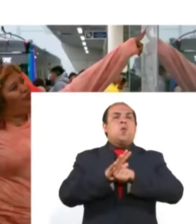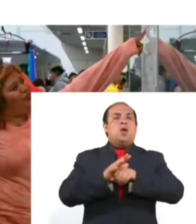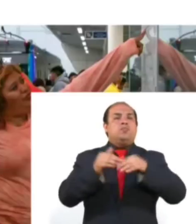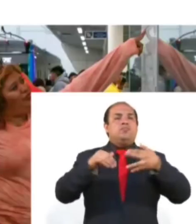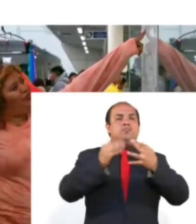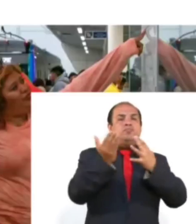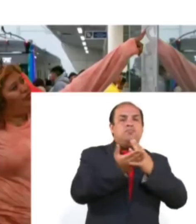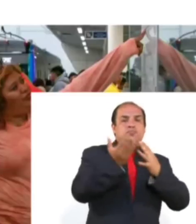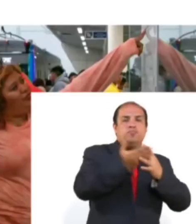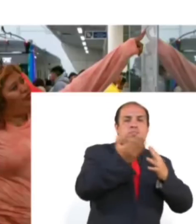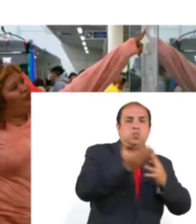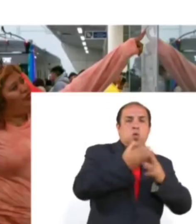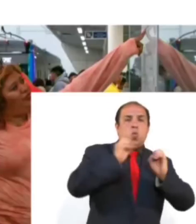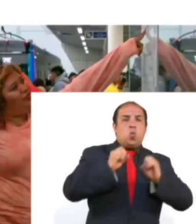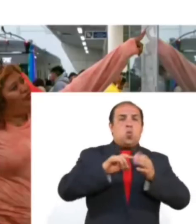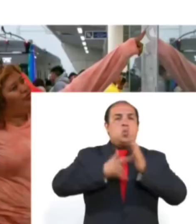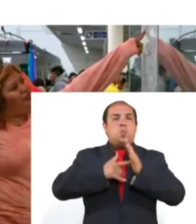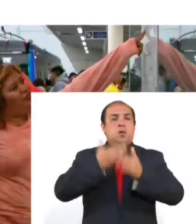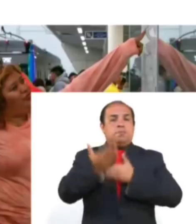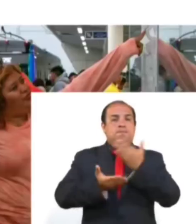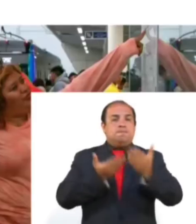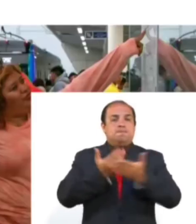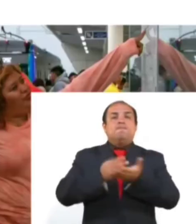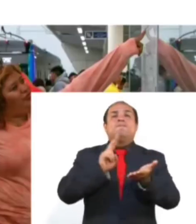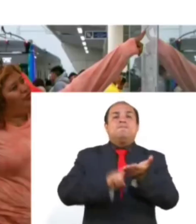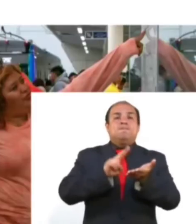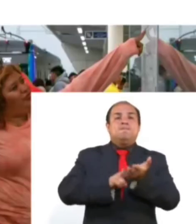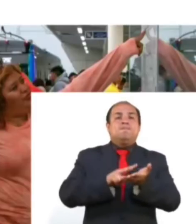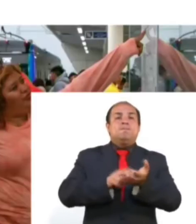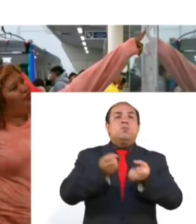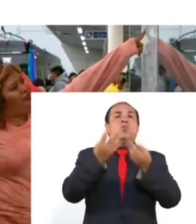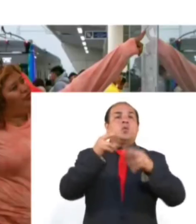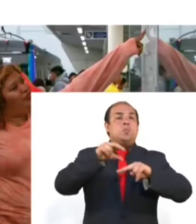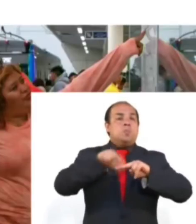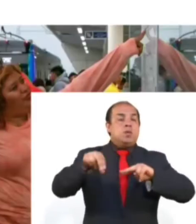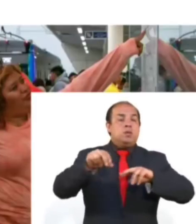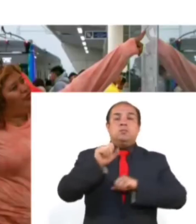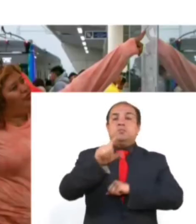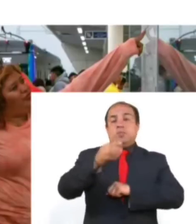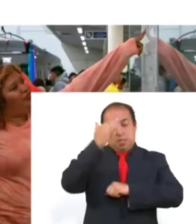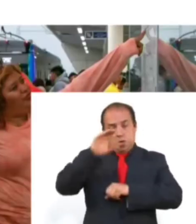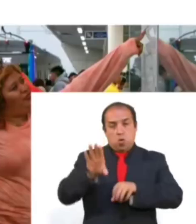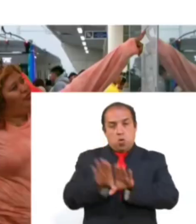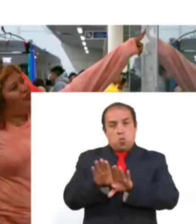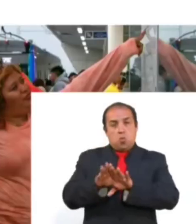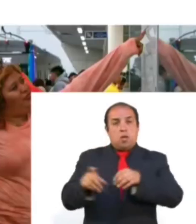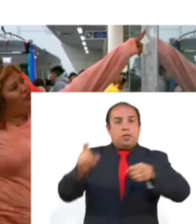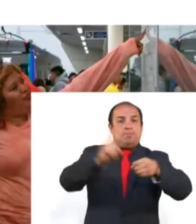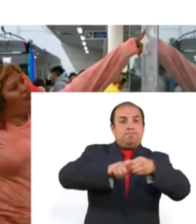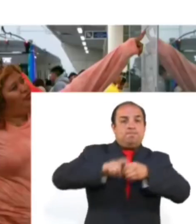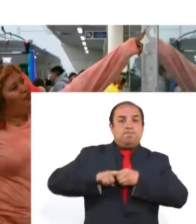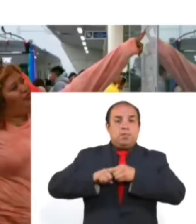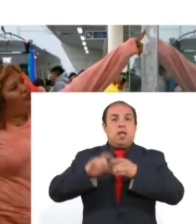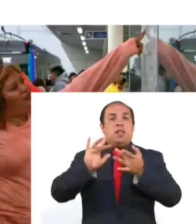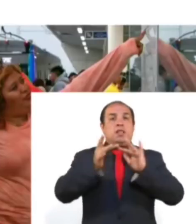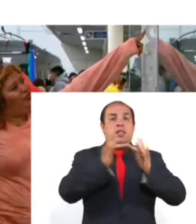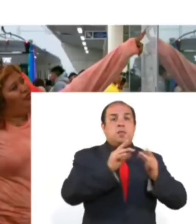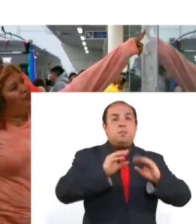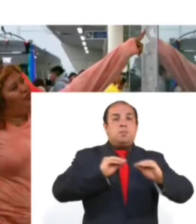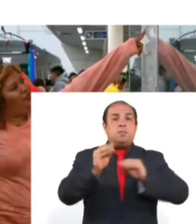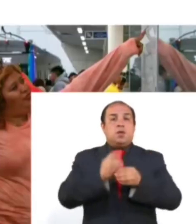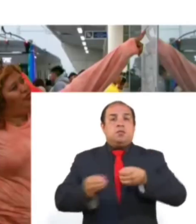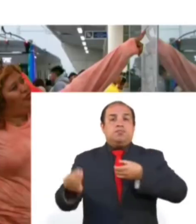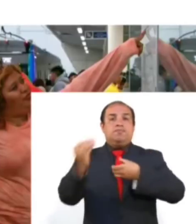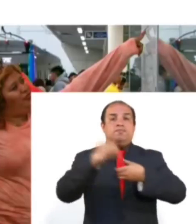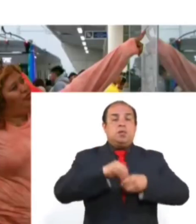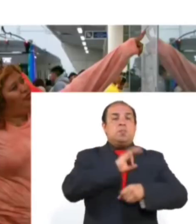son sus horarios de servicio Cuál es su costo sino también para que sepan Cómo se integra el resto de la red de movilidad integrada de tal